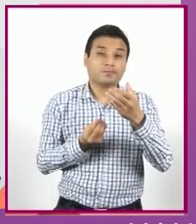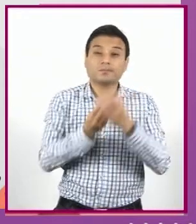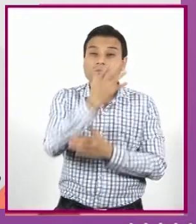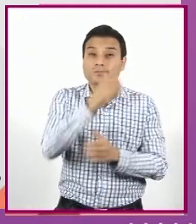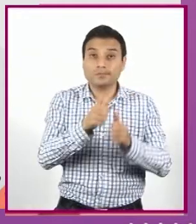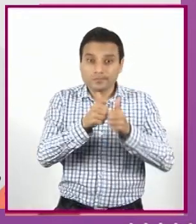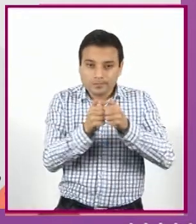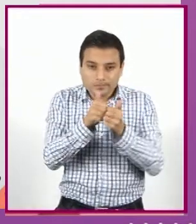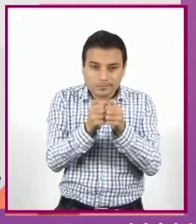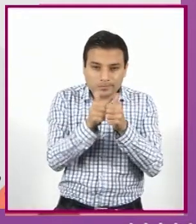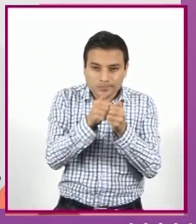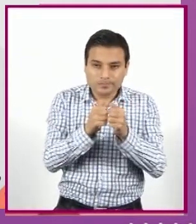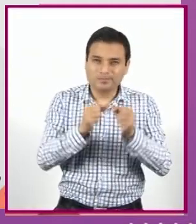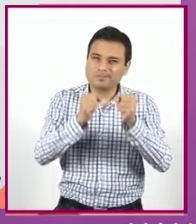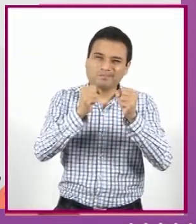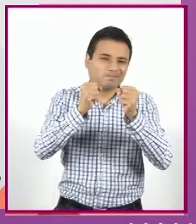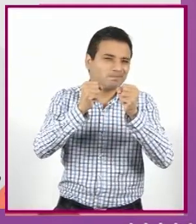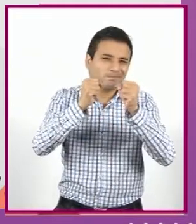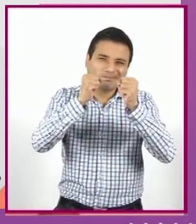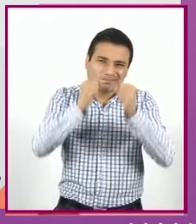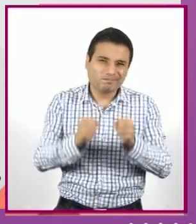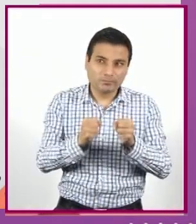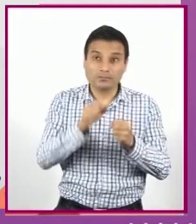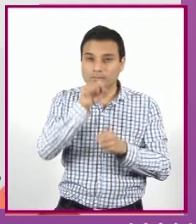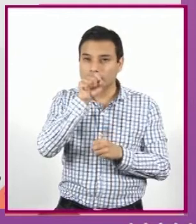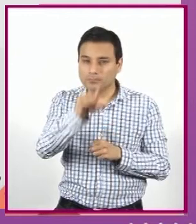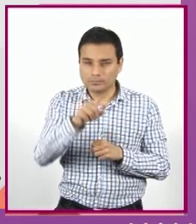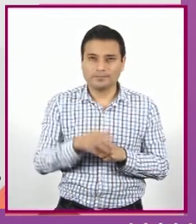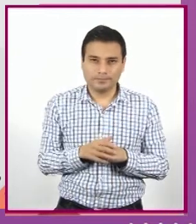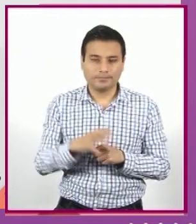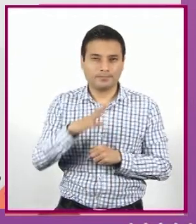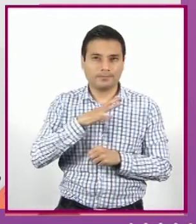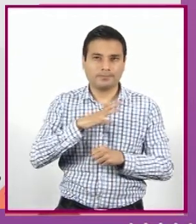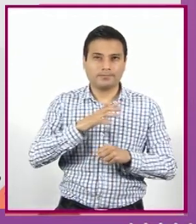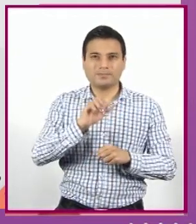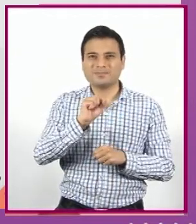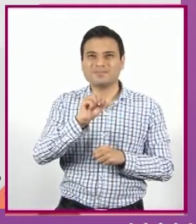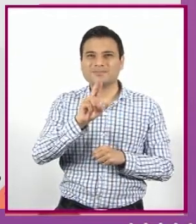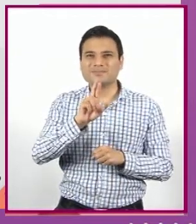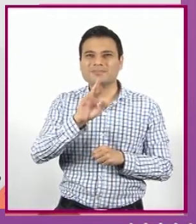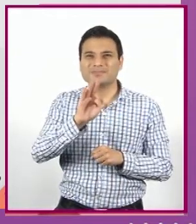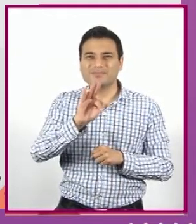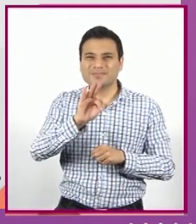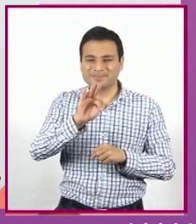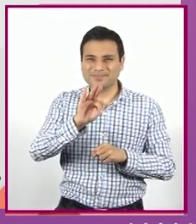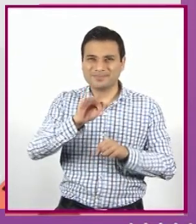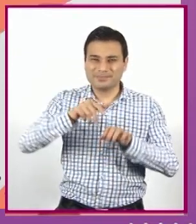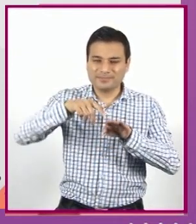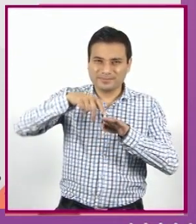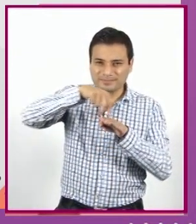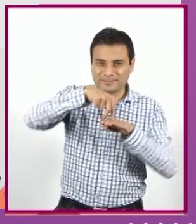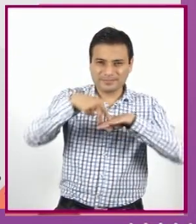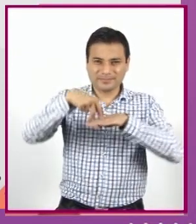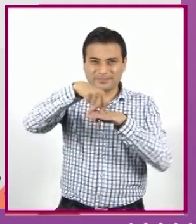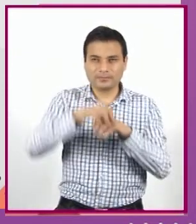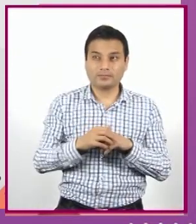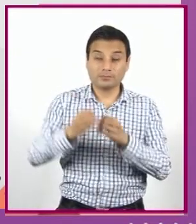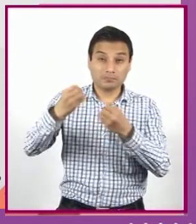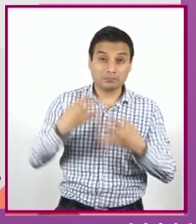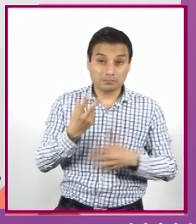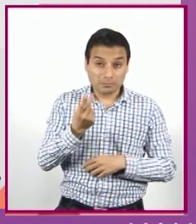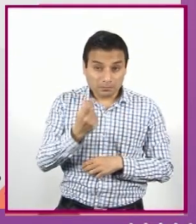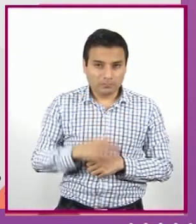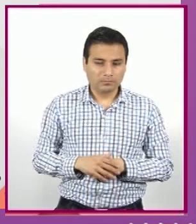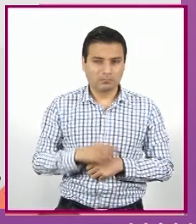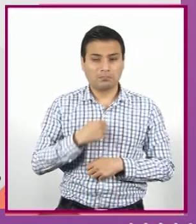magia, una tabla simuladora de surf, pero en cambio me regalaron un perro. ¡Wow! ¡Genial!, dije,